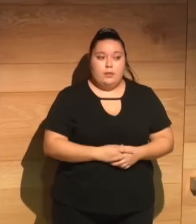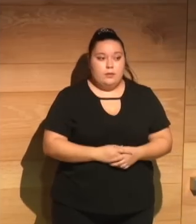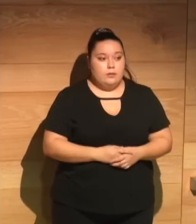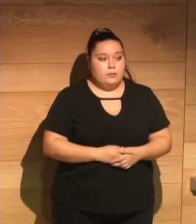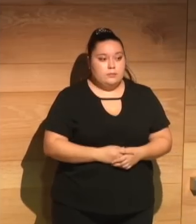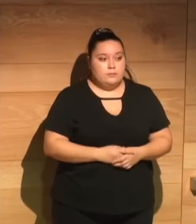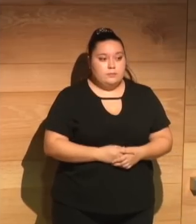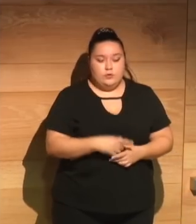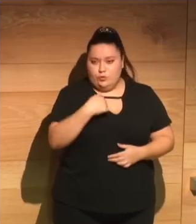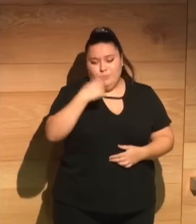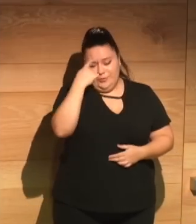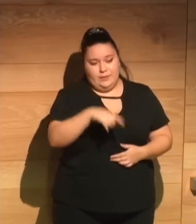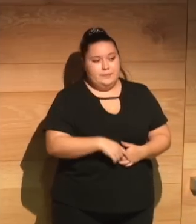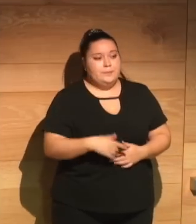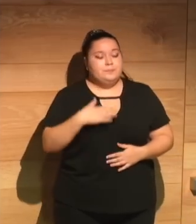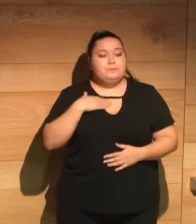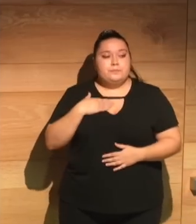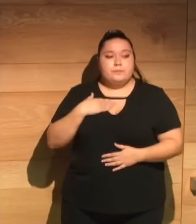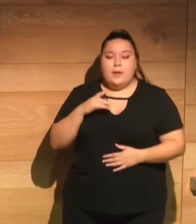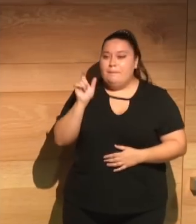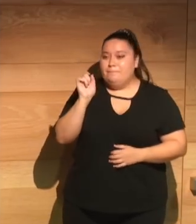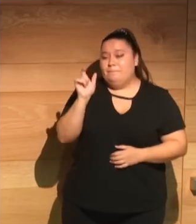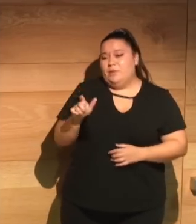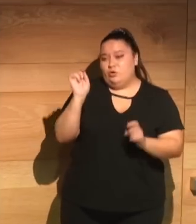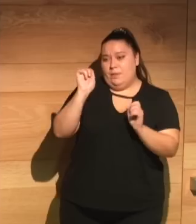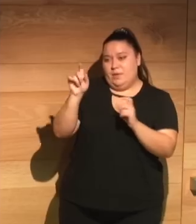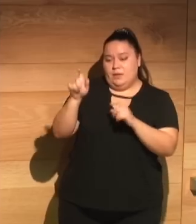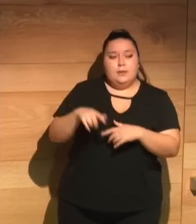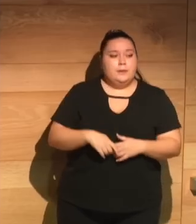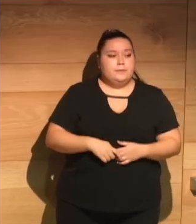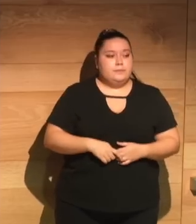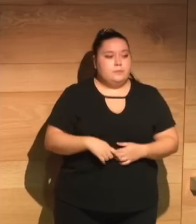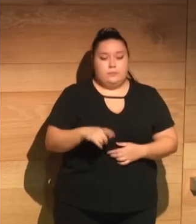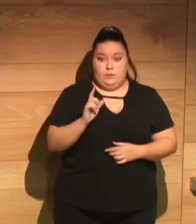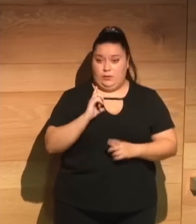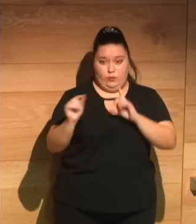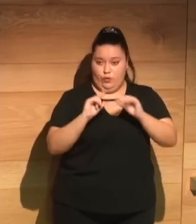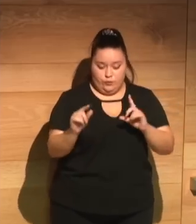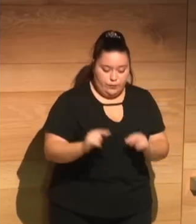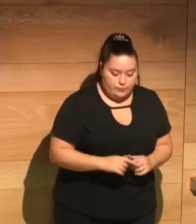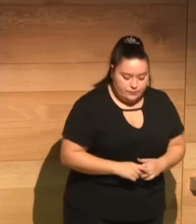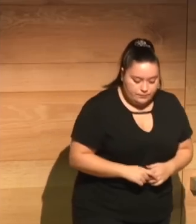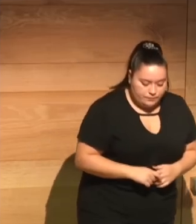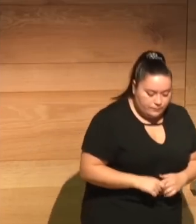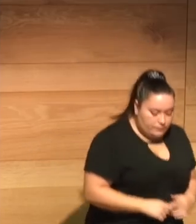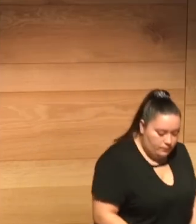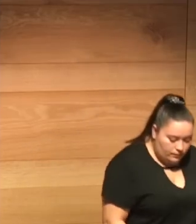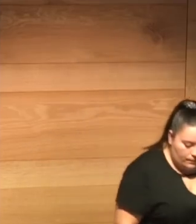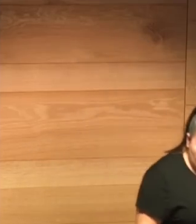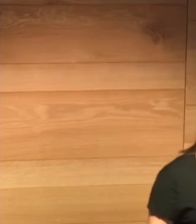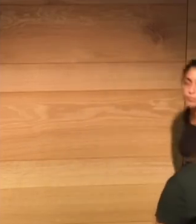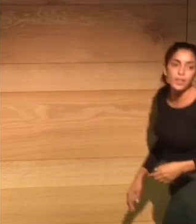proyección de... Sí, es que lo sabía. Vale. Era inmigrante. Vale. Y dice que salió él y varios más salieron despavoridos. Despavoridos. No digo más. Hasta. Pues te ha callado la boca, porque es un tío